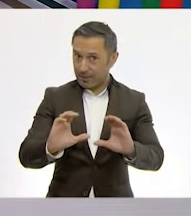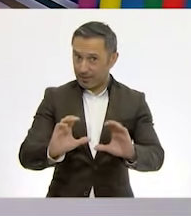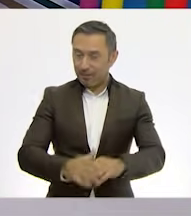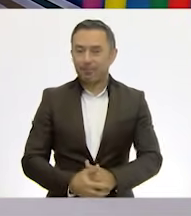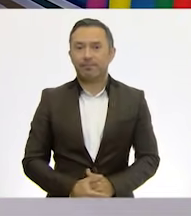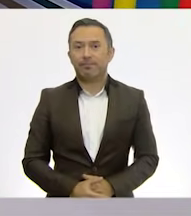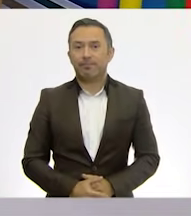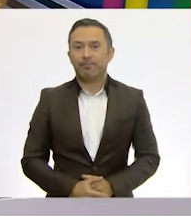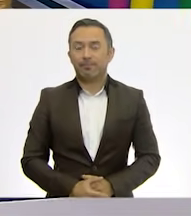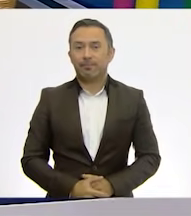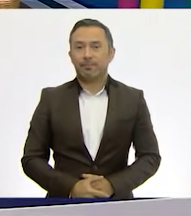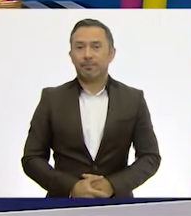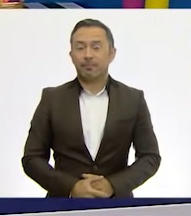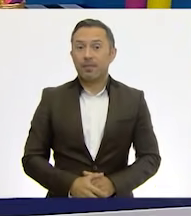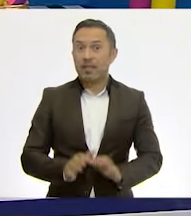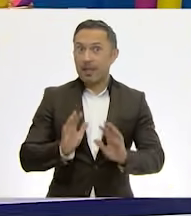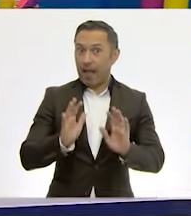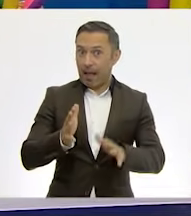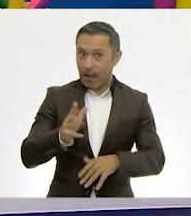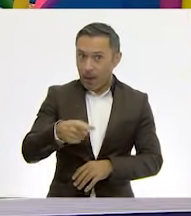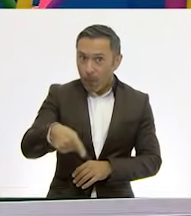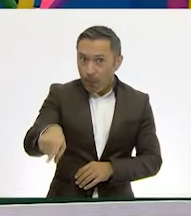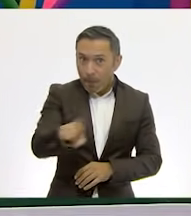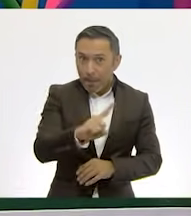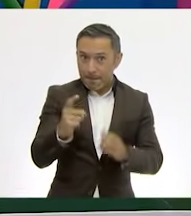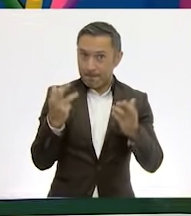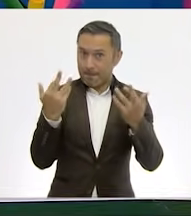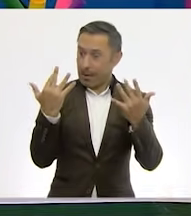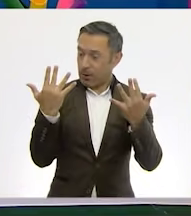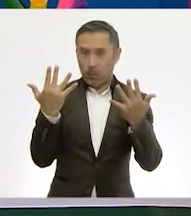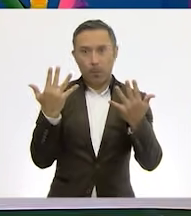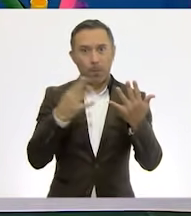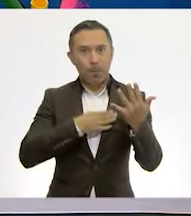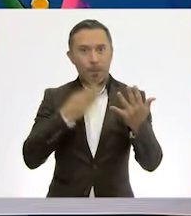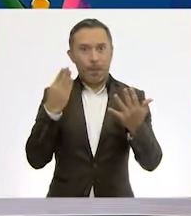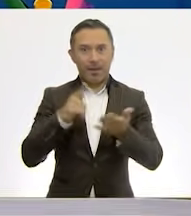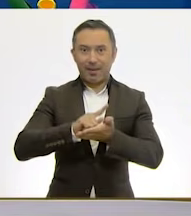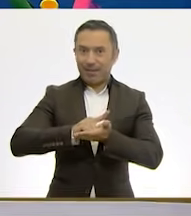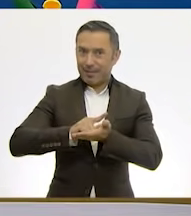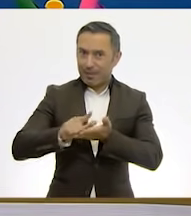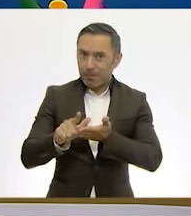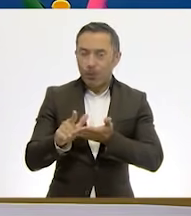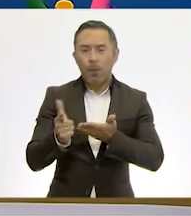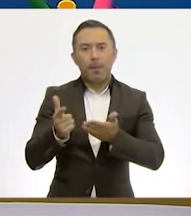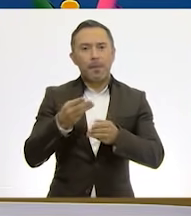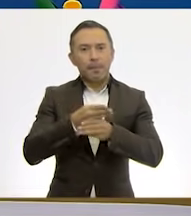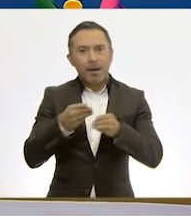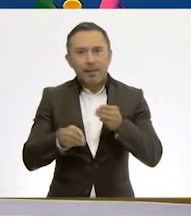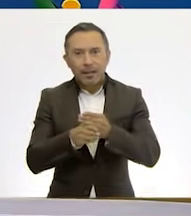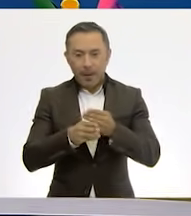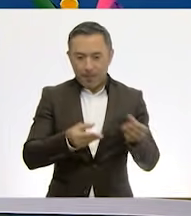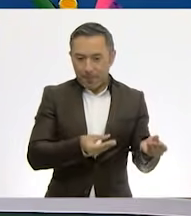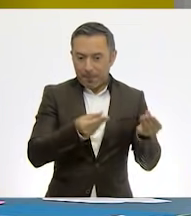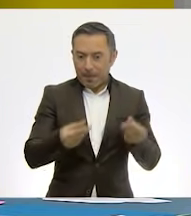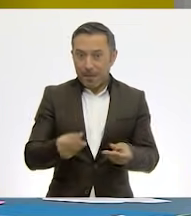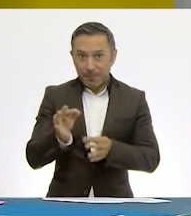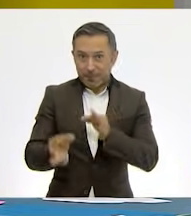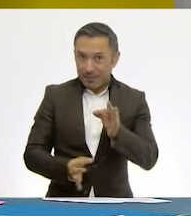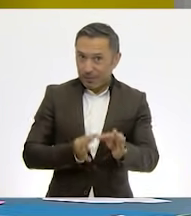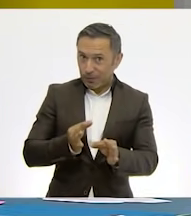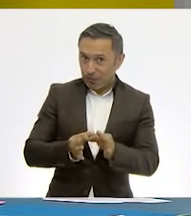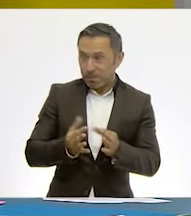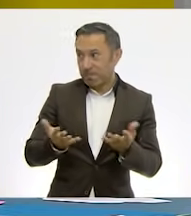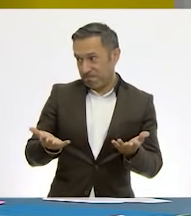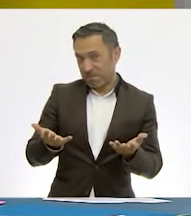Ojalá que ya tengan ustedes sus manos limpias y que ya tengan listos todos sus materiales. Pues sí, espero que estén muy listos